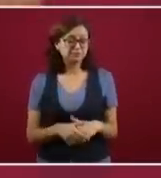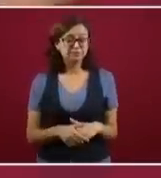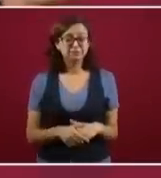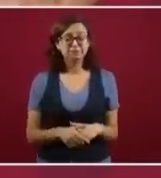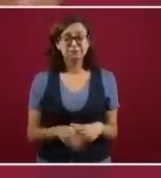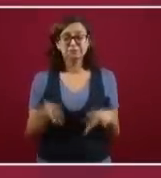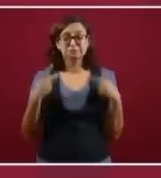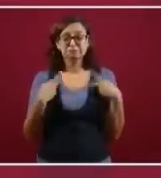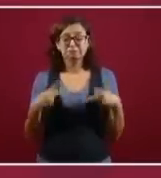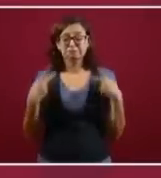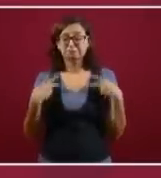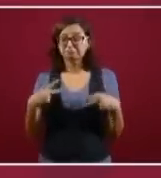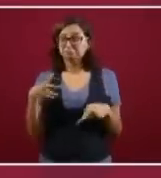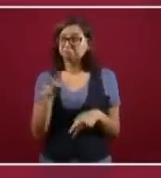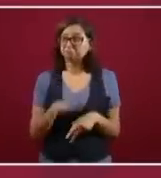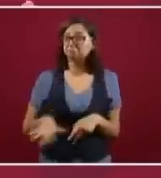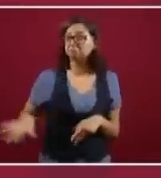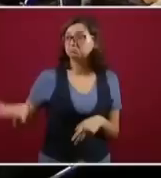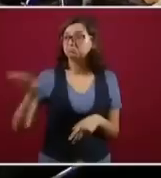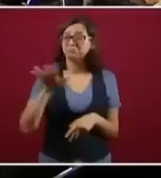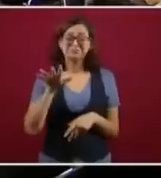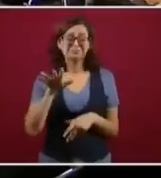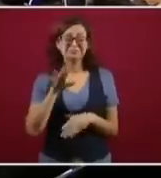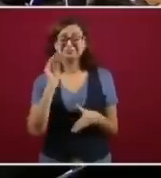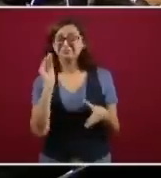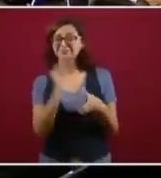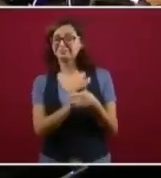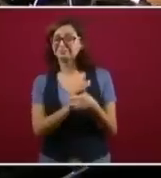la gente no está en eso,